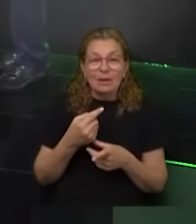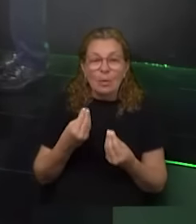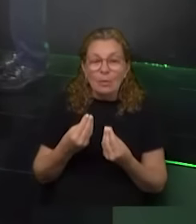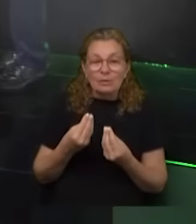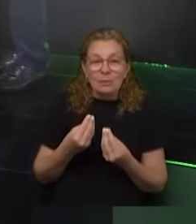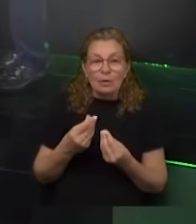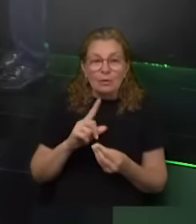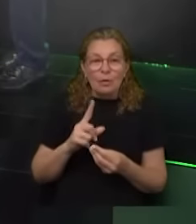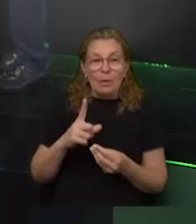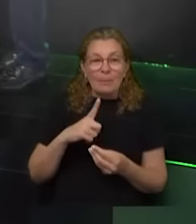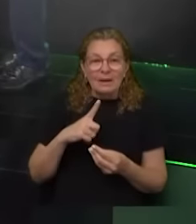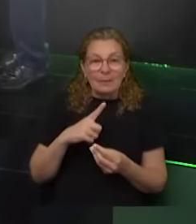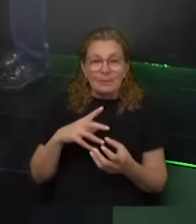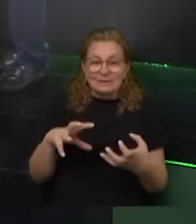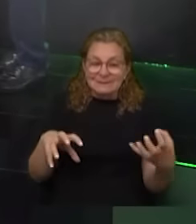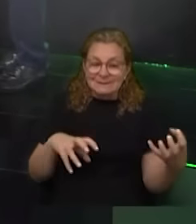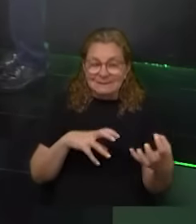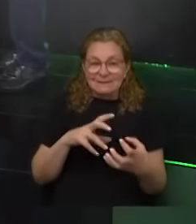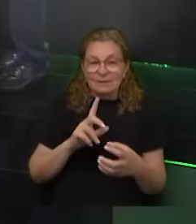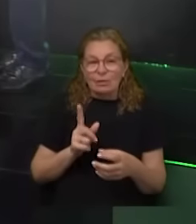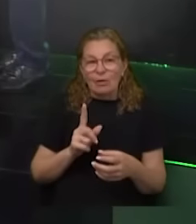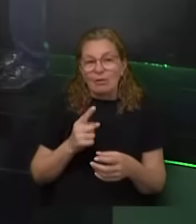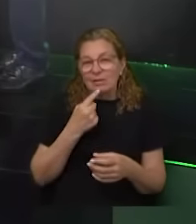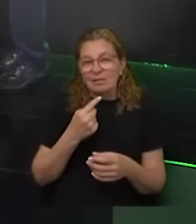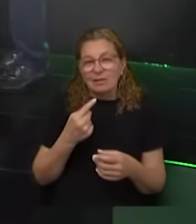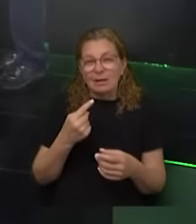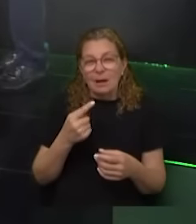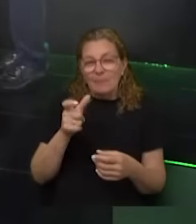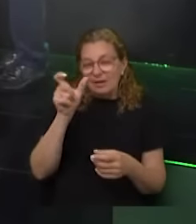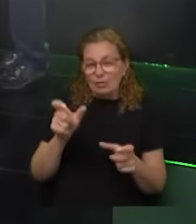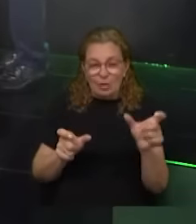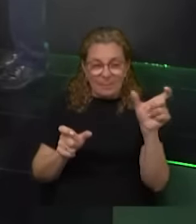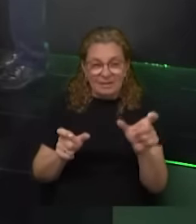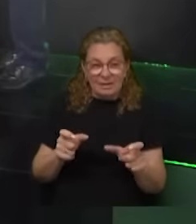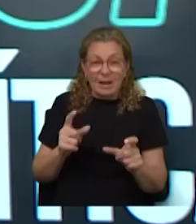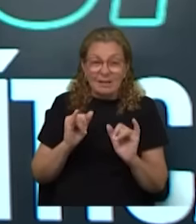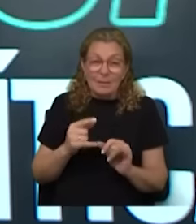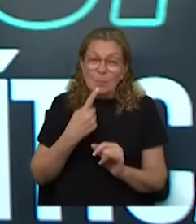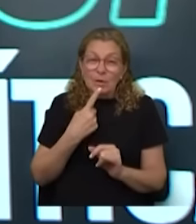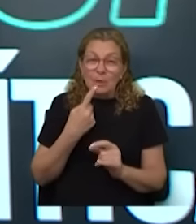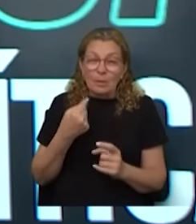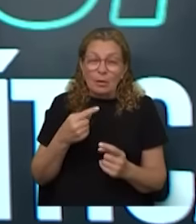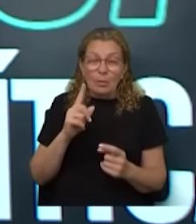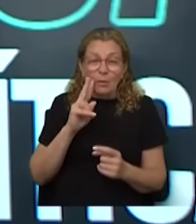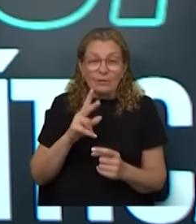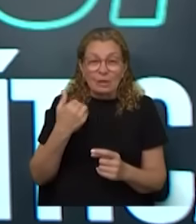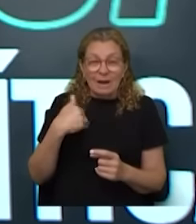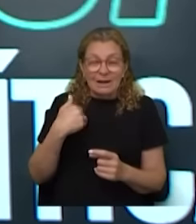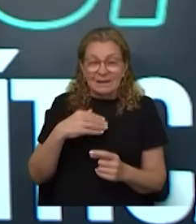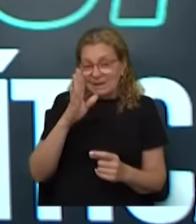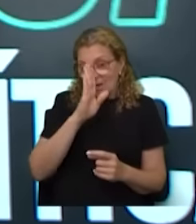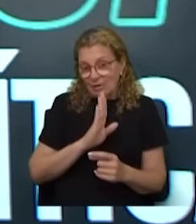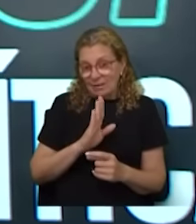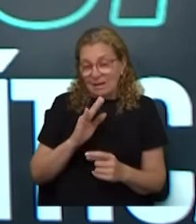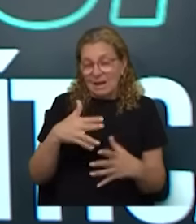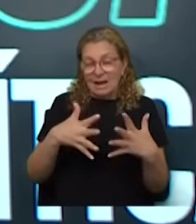no es esperable rispideces importantes desde el punto de vista personal quizás y político pero no como hemos visto en Argentina en Brasil